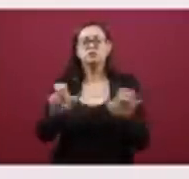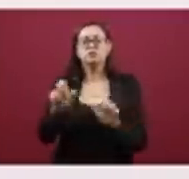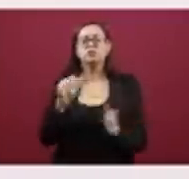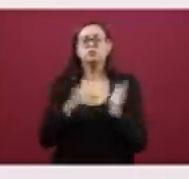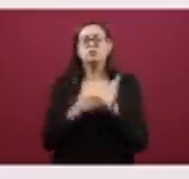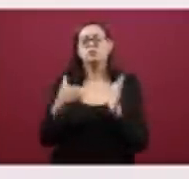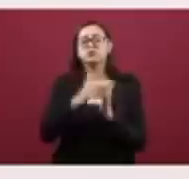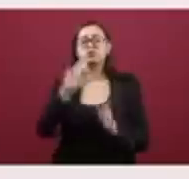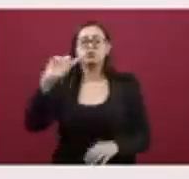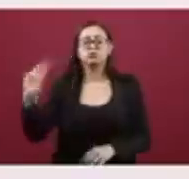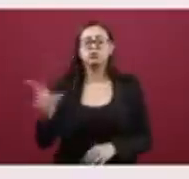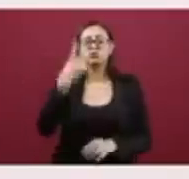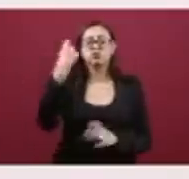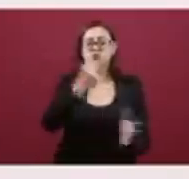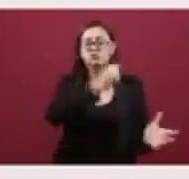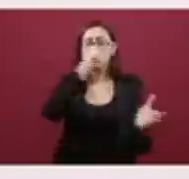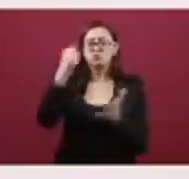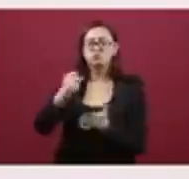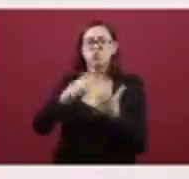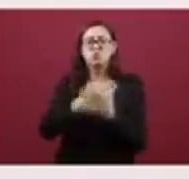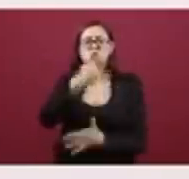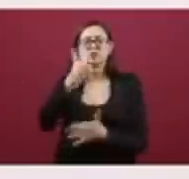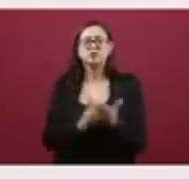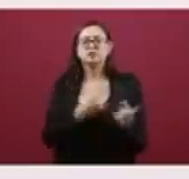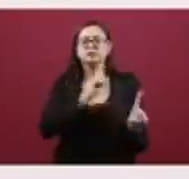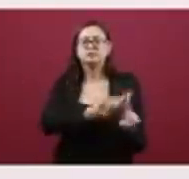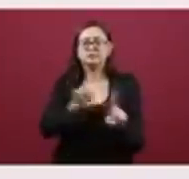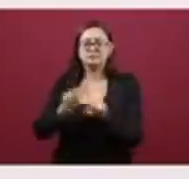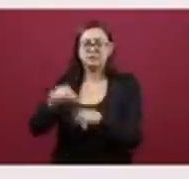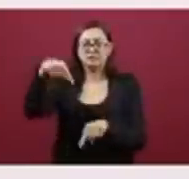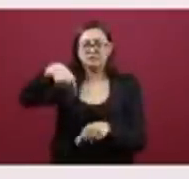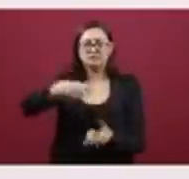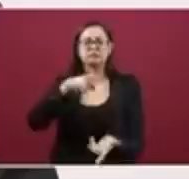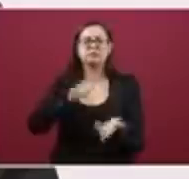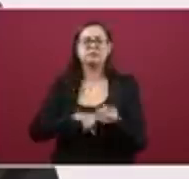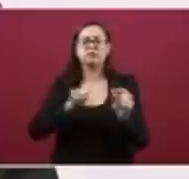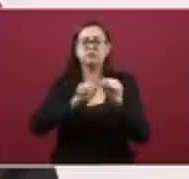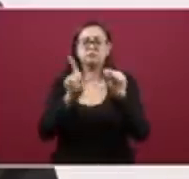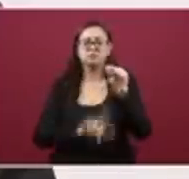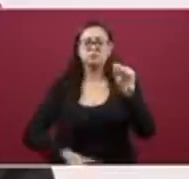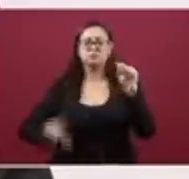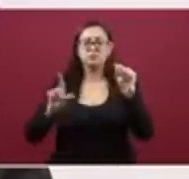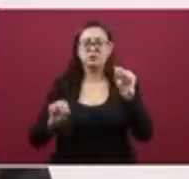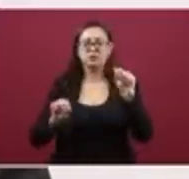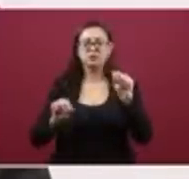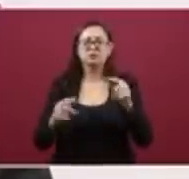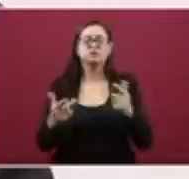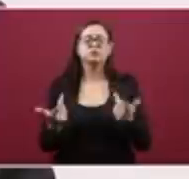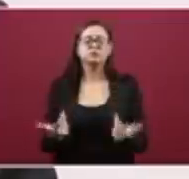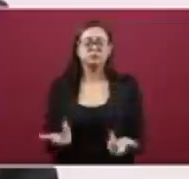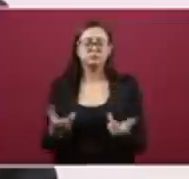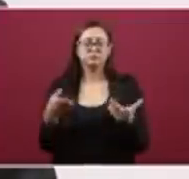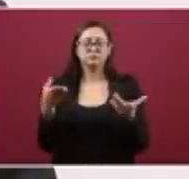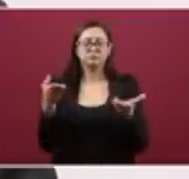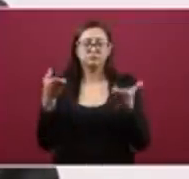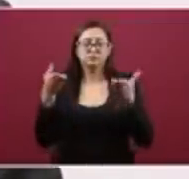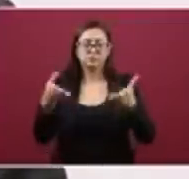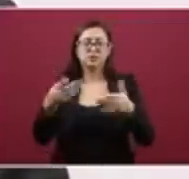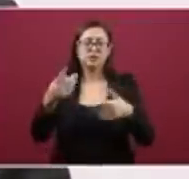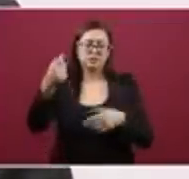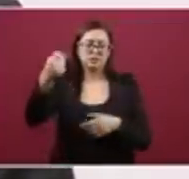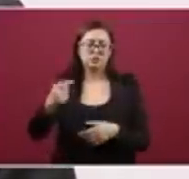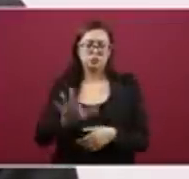de dólares en proyectos productivos en nuestro país sobre todo en el sur